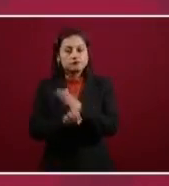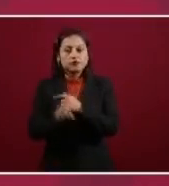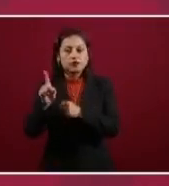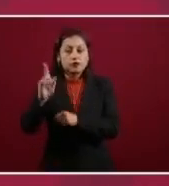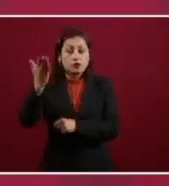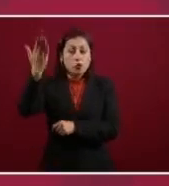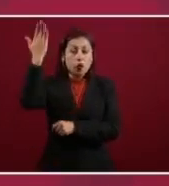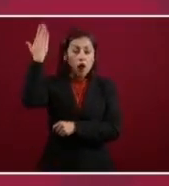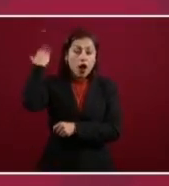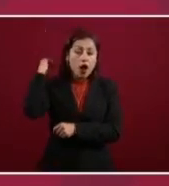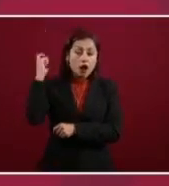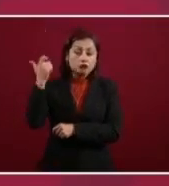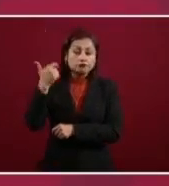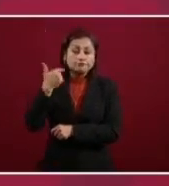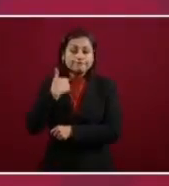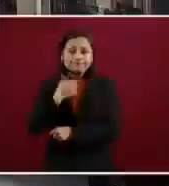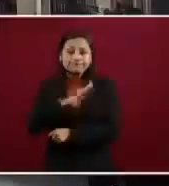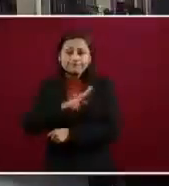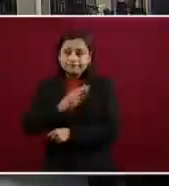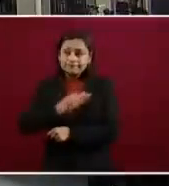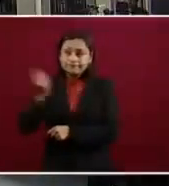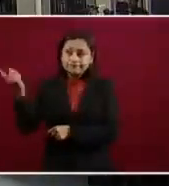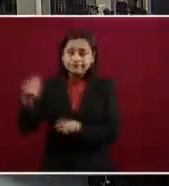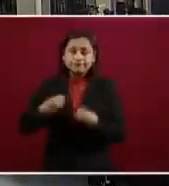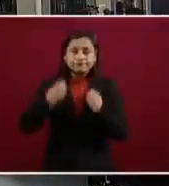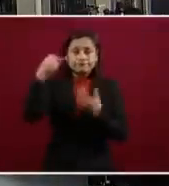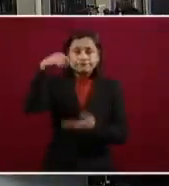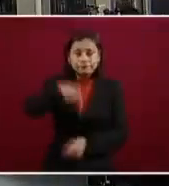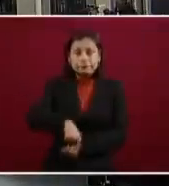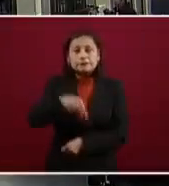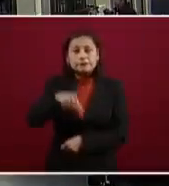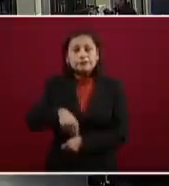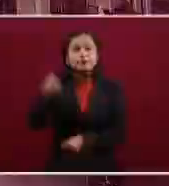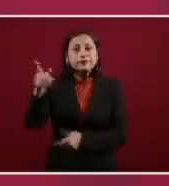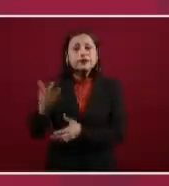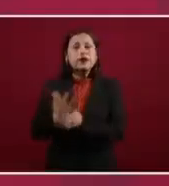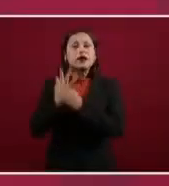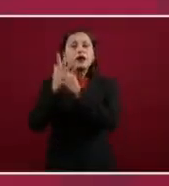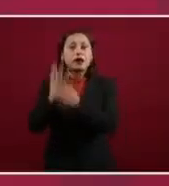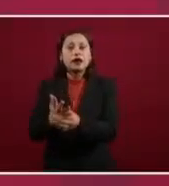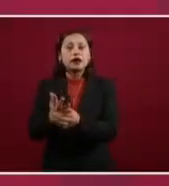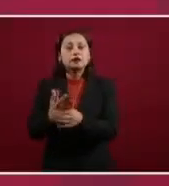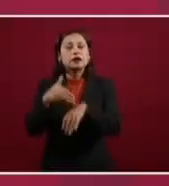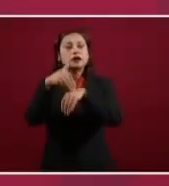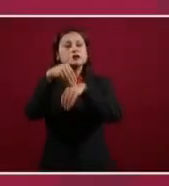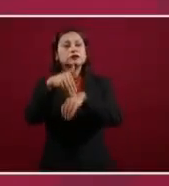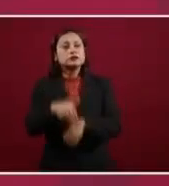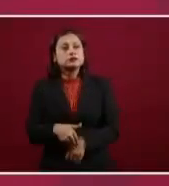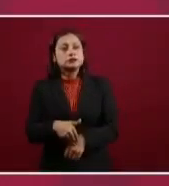que se usaba según la cual se acata pero no se cumple